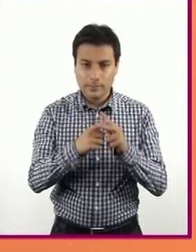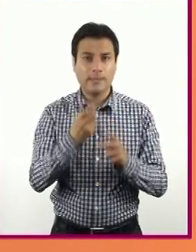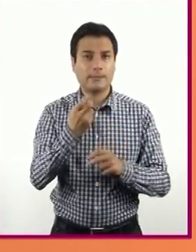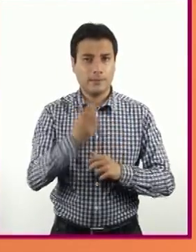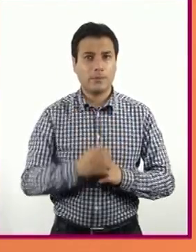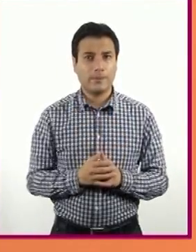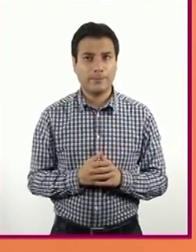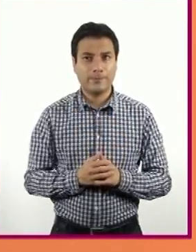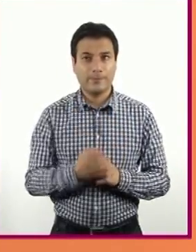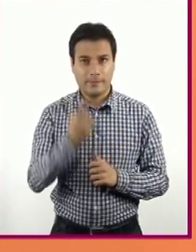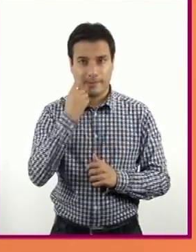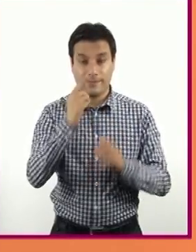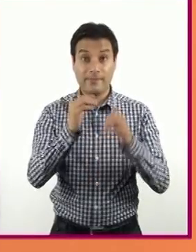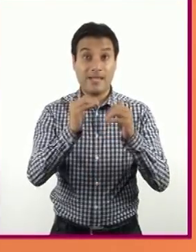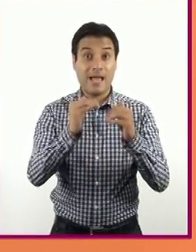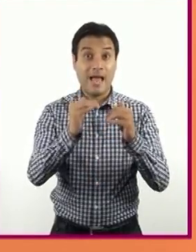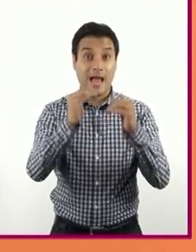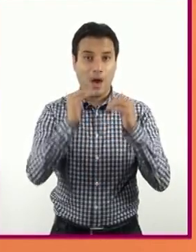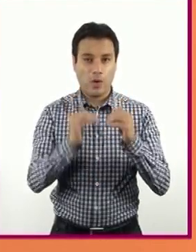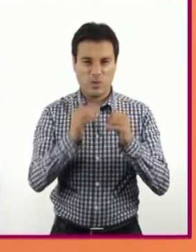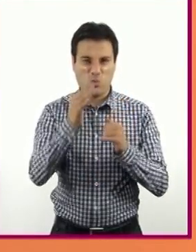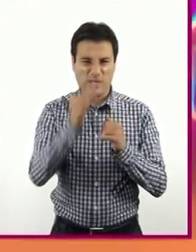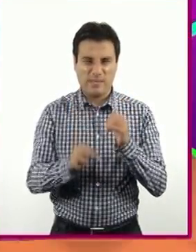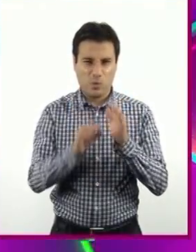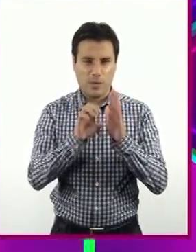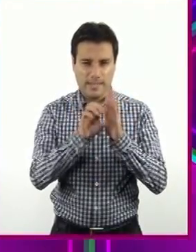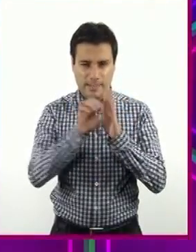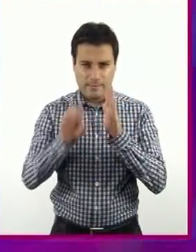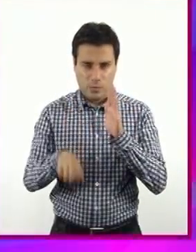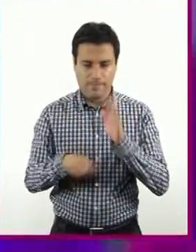Ahora resolvamos un último ejercicio.